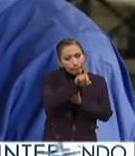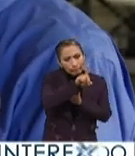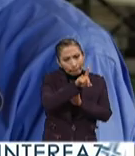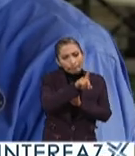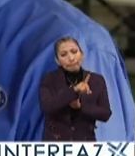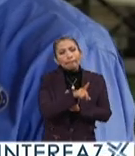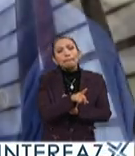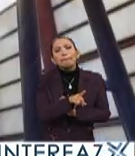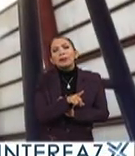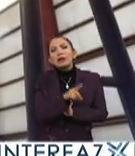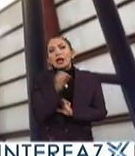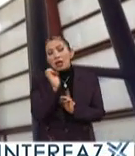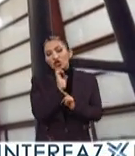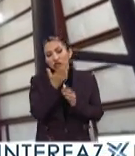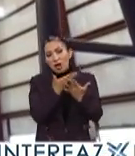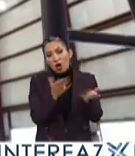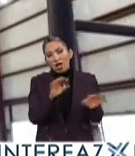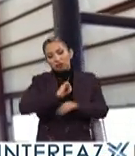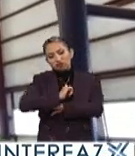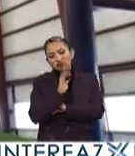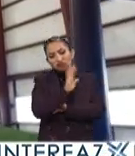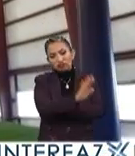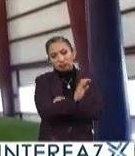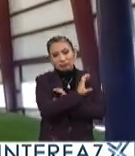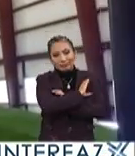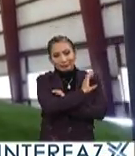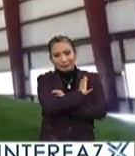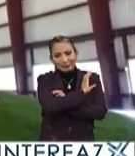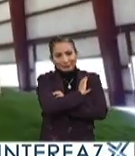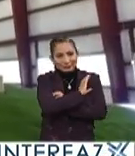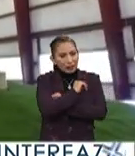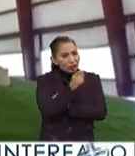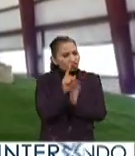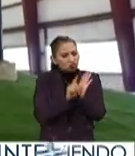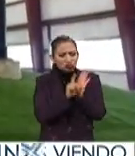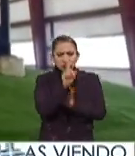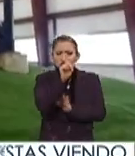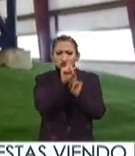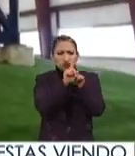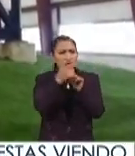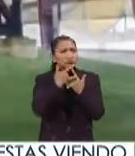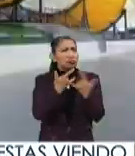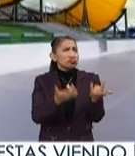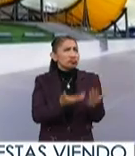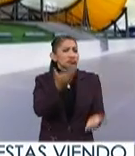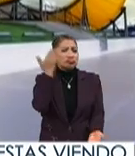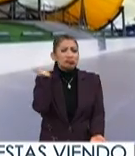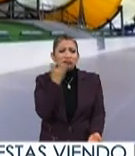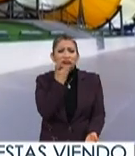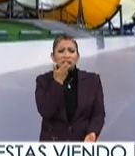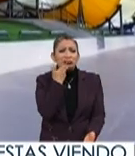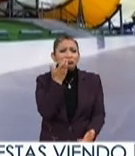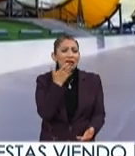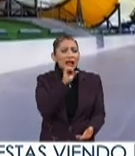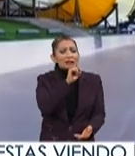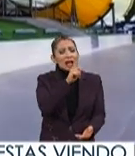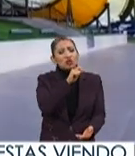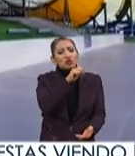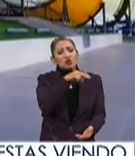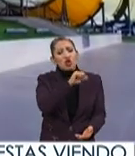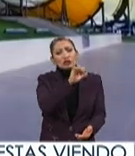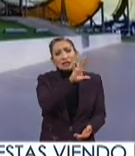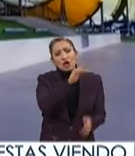precisamente. Entonces aquí lo guardamos con mucho cariño, es un cohete legendario de la serie Saturno